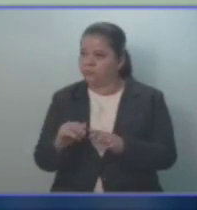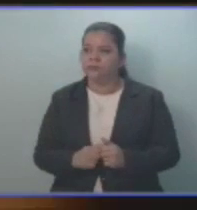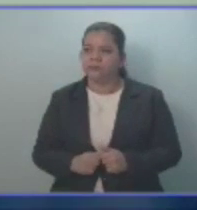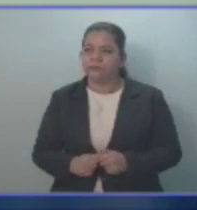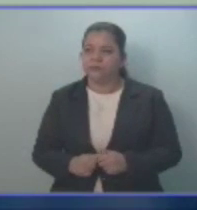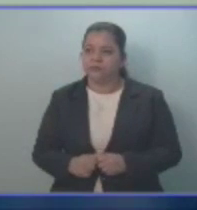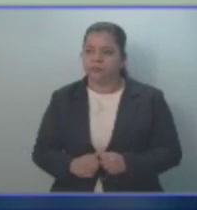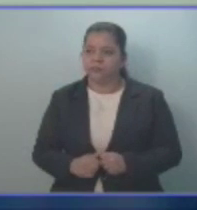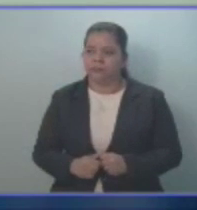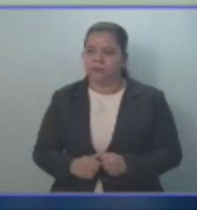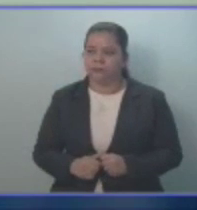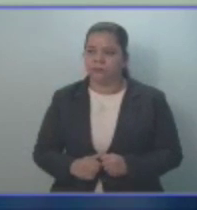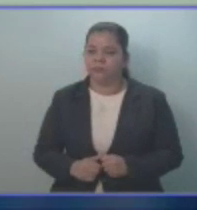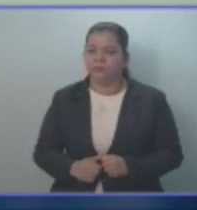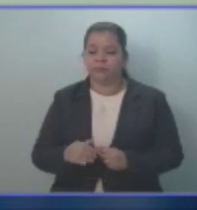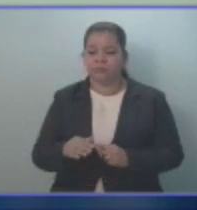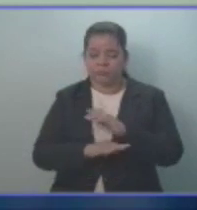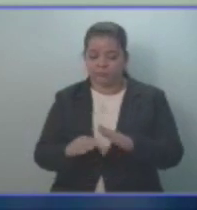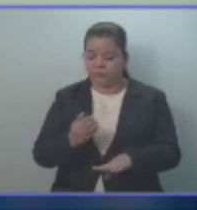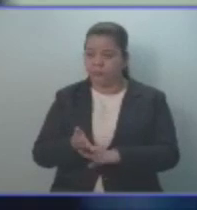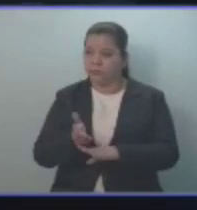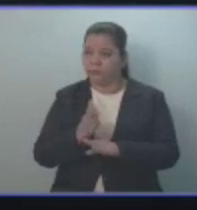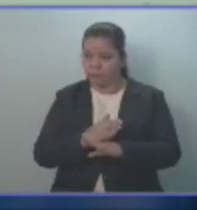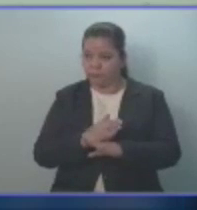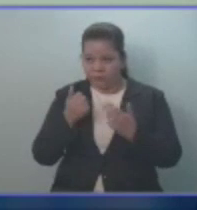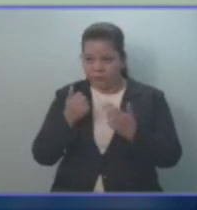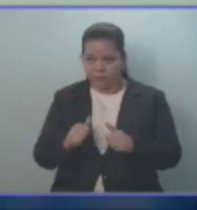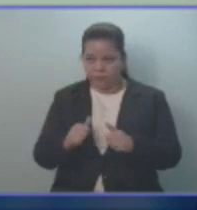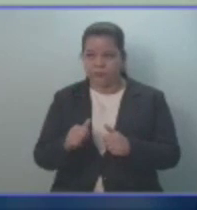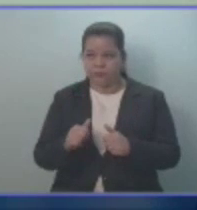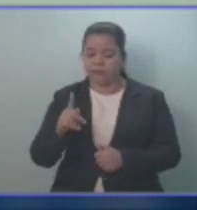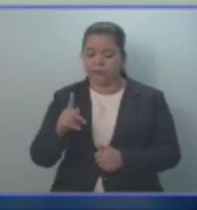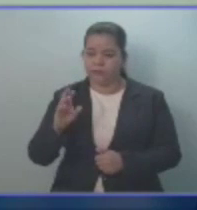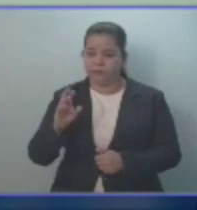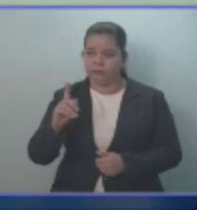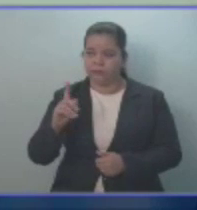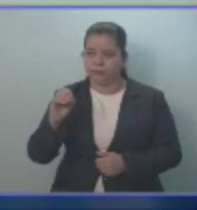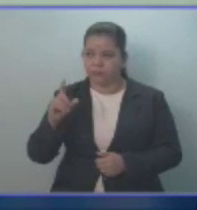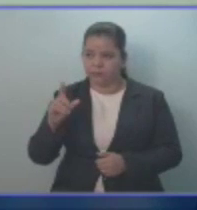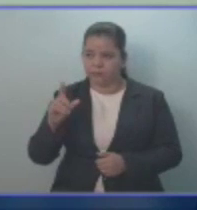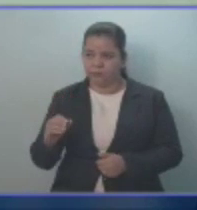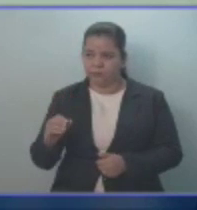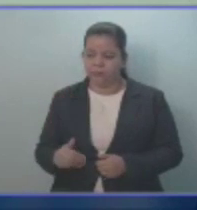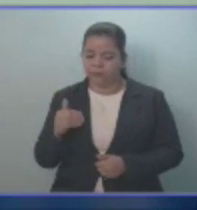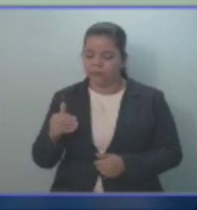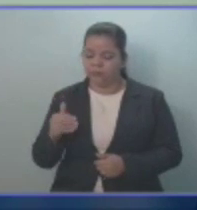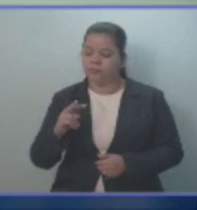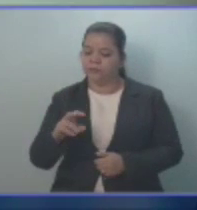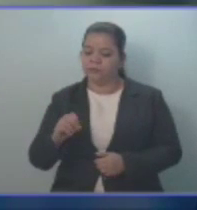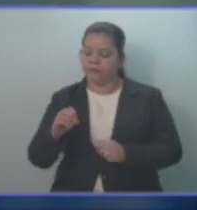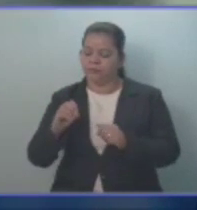convención, conforme fue modificada por el protocolo del 2010.